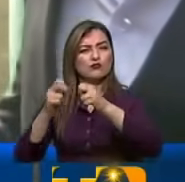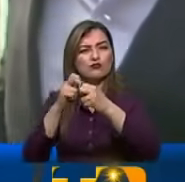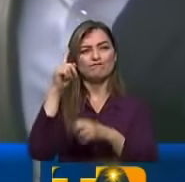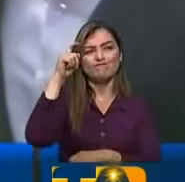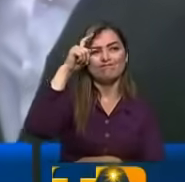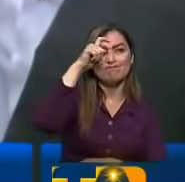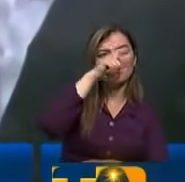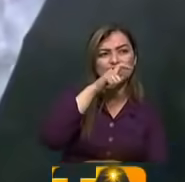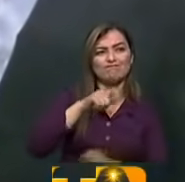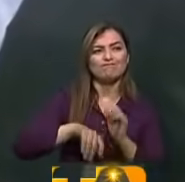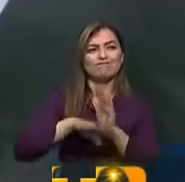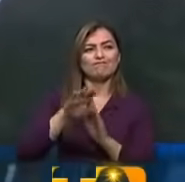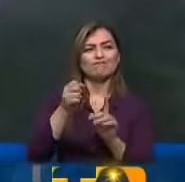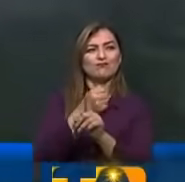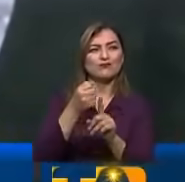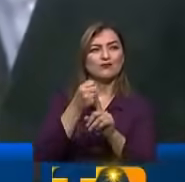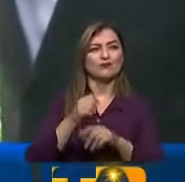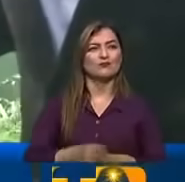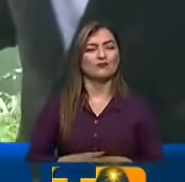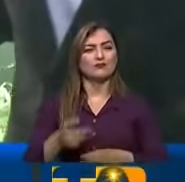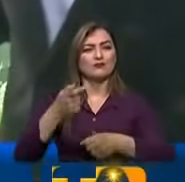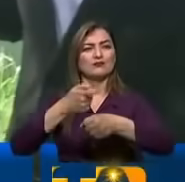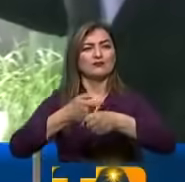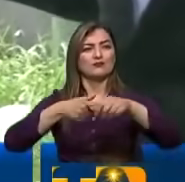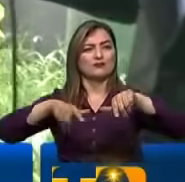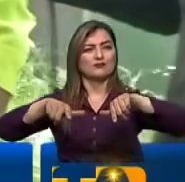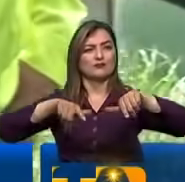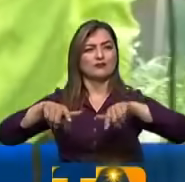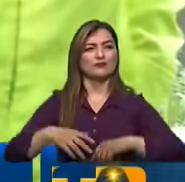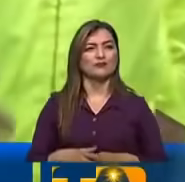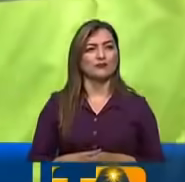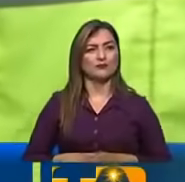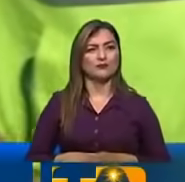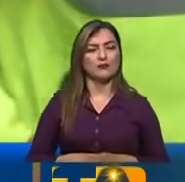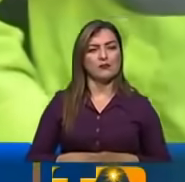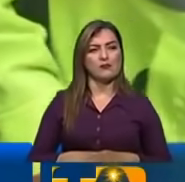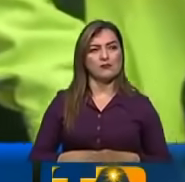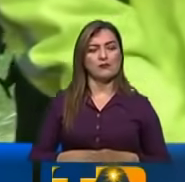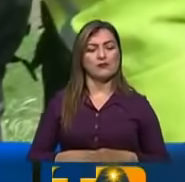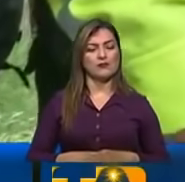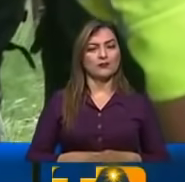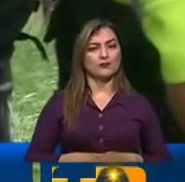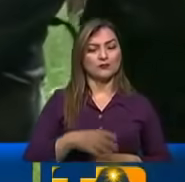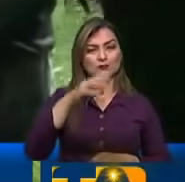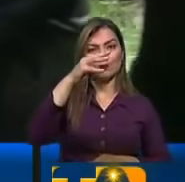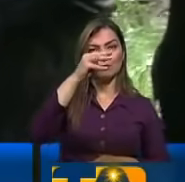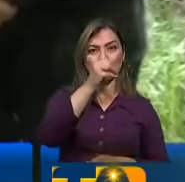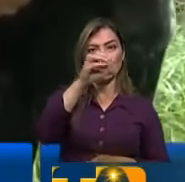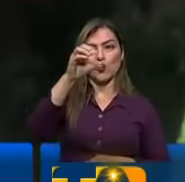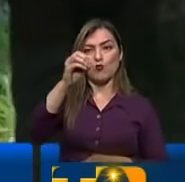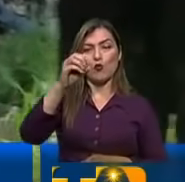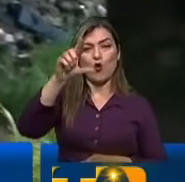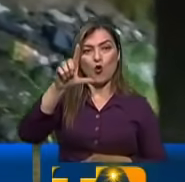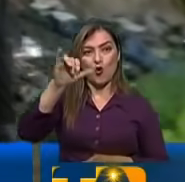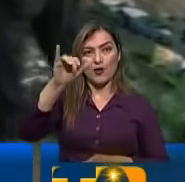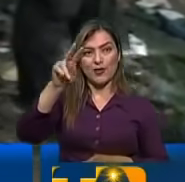de concentración de violencia. Específicamente en este lugar del sector de los molinos, conocidos como